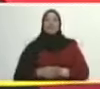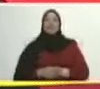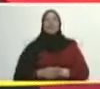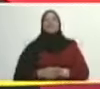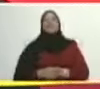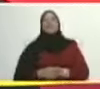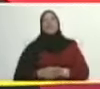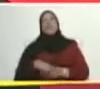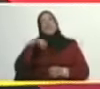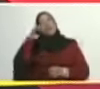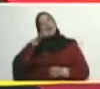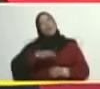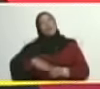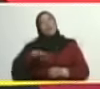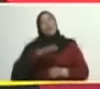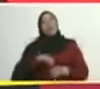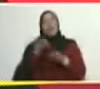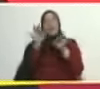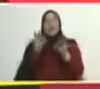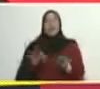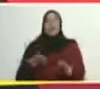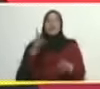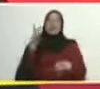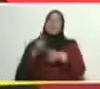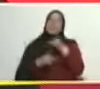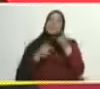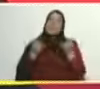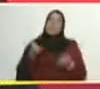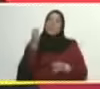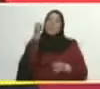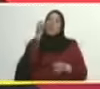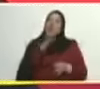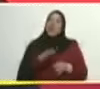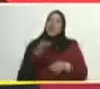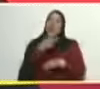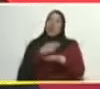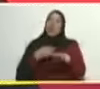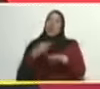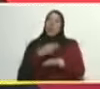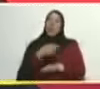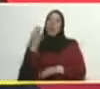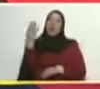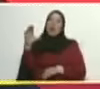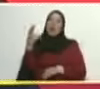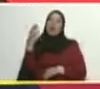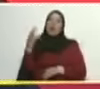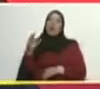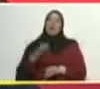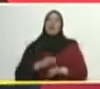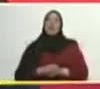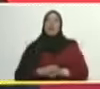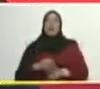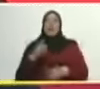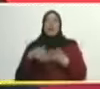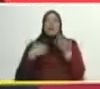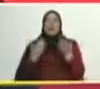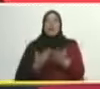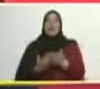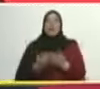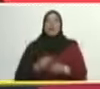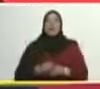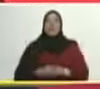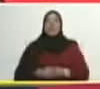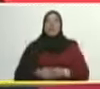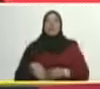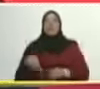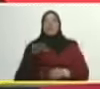hermanos. En nombre del pueblo y el gobierno boliviano, quiero expresar una vez más toda nuestra